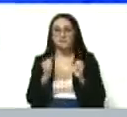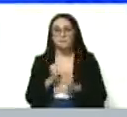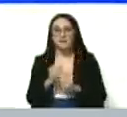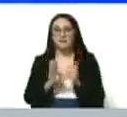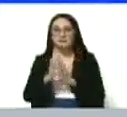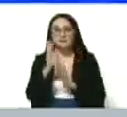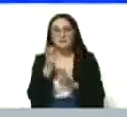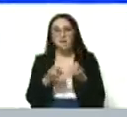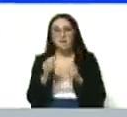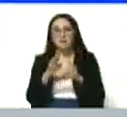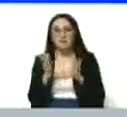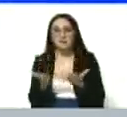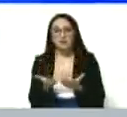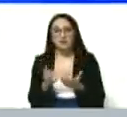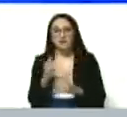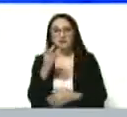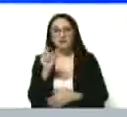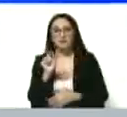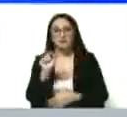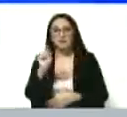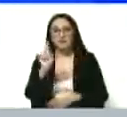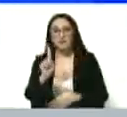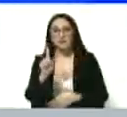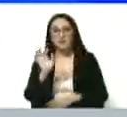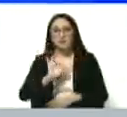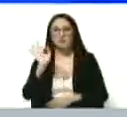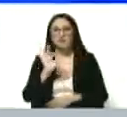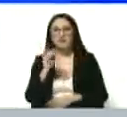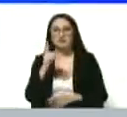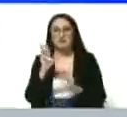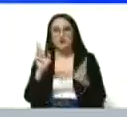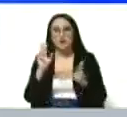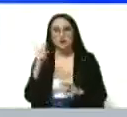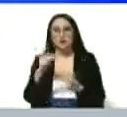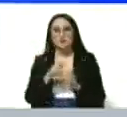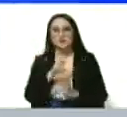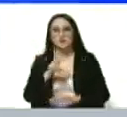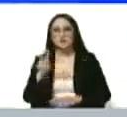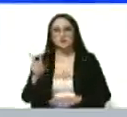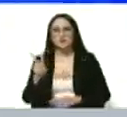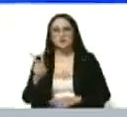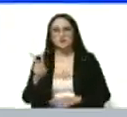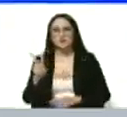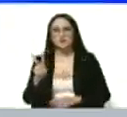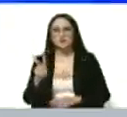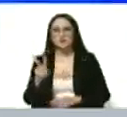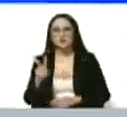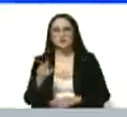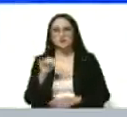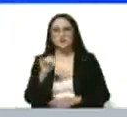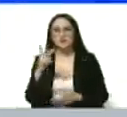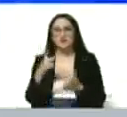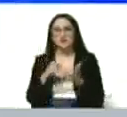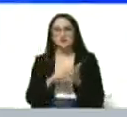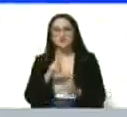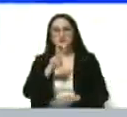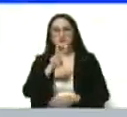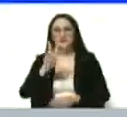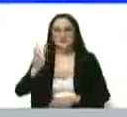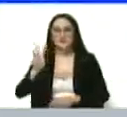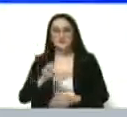global se ubique en 3.1% para 2022 y 2023 también.